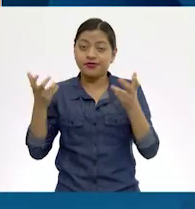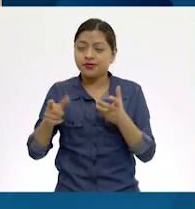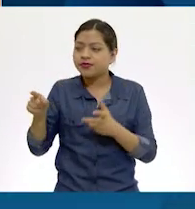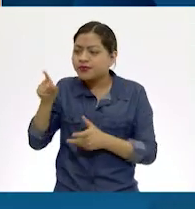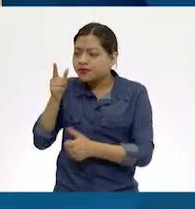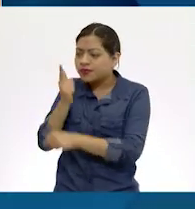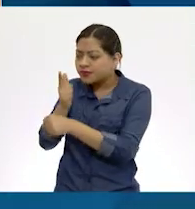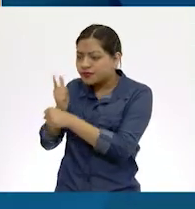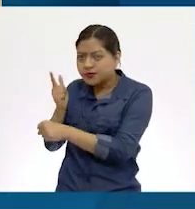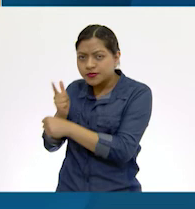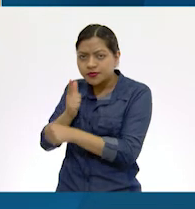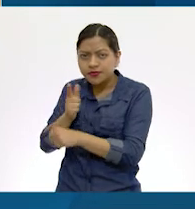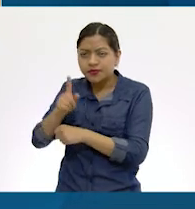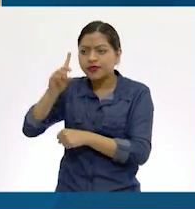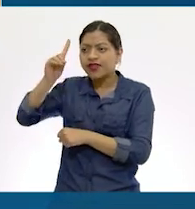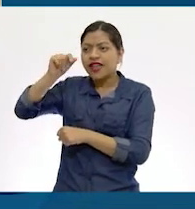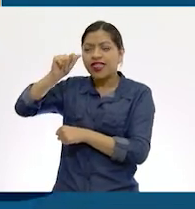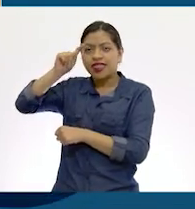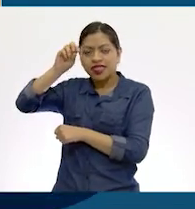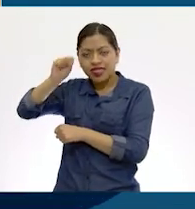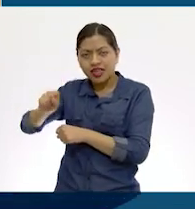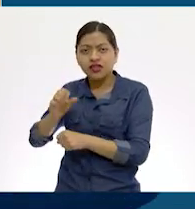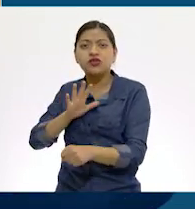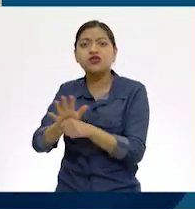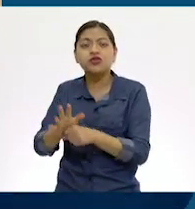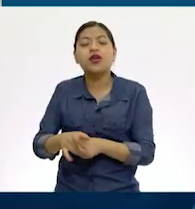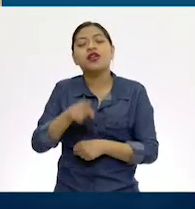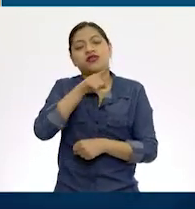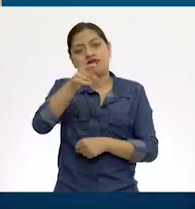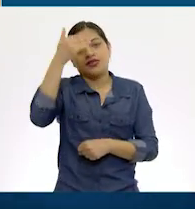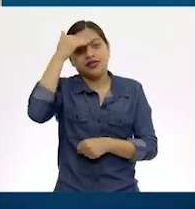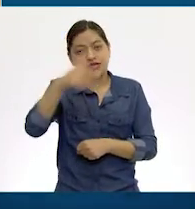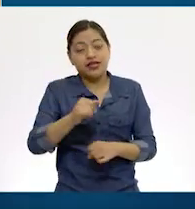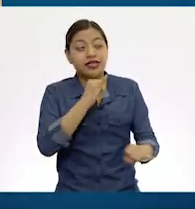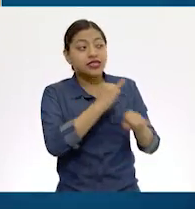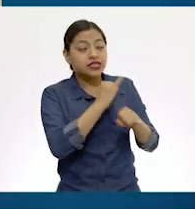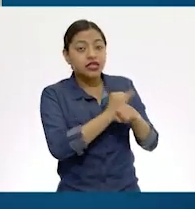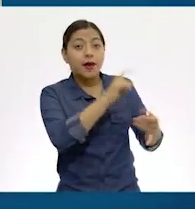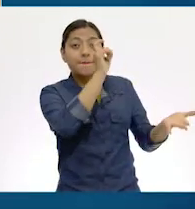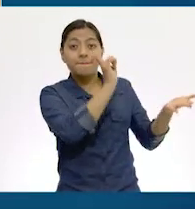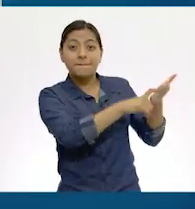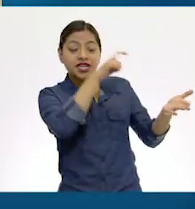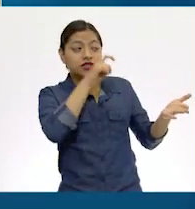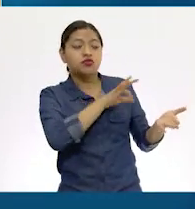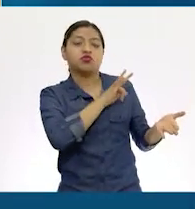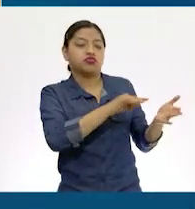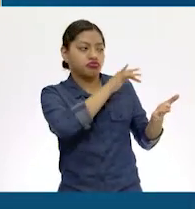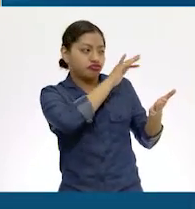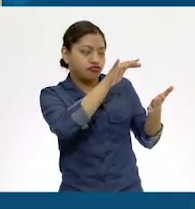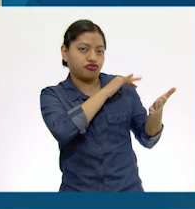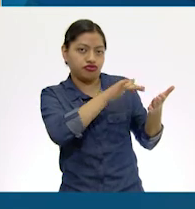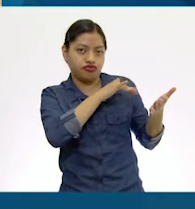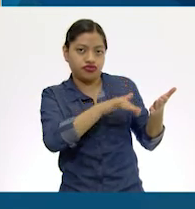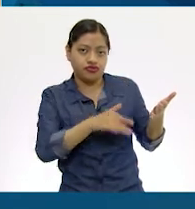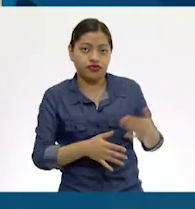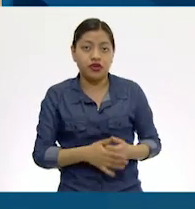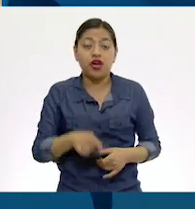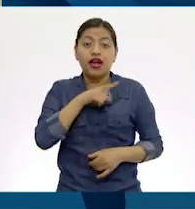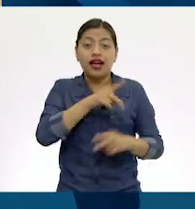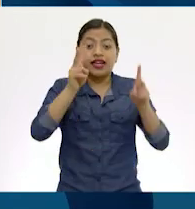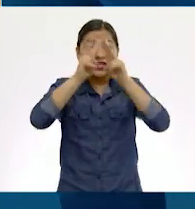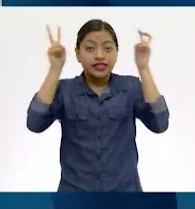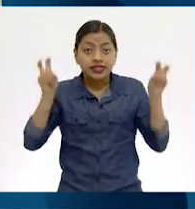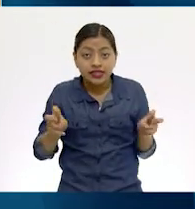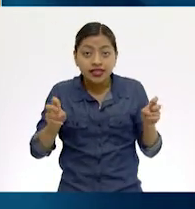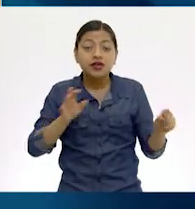datos. Ya vieron que en una página electrónica basta con hacer clic para leer el artículo, ¿verdad? Y se observa el título del